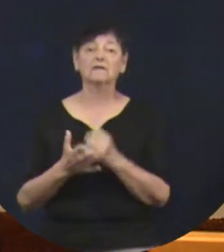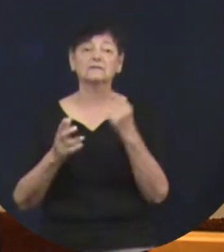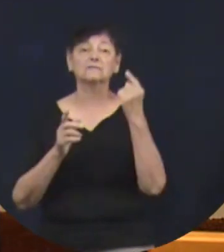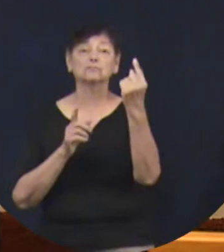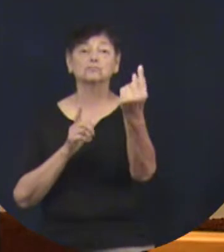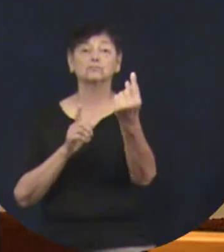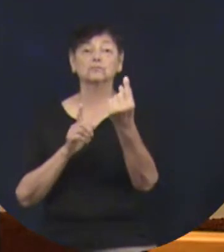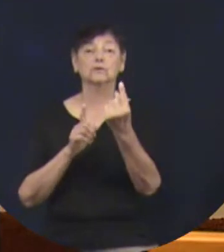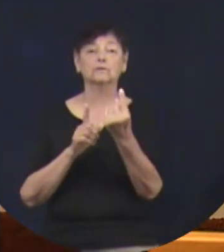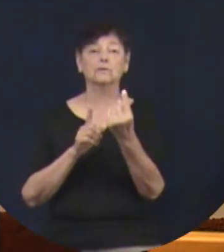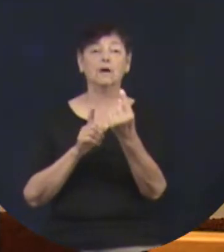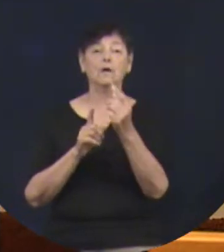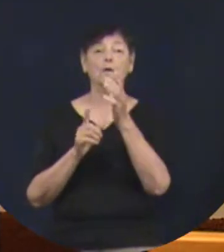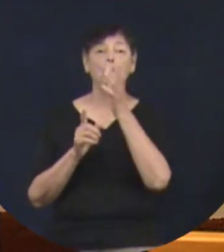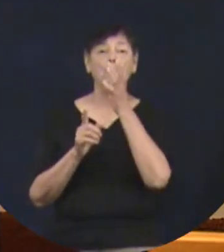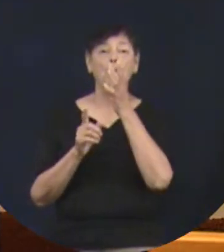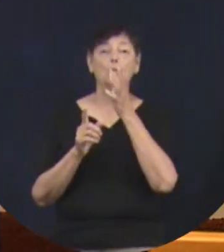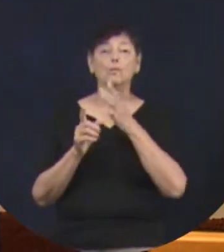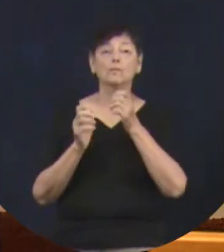acercó